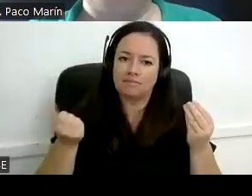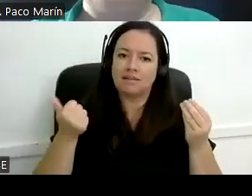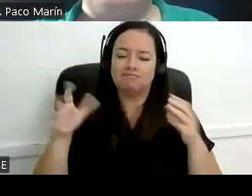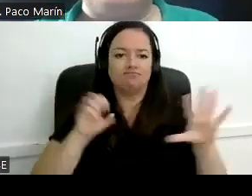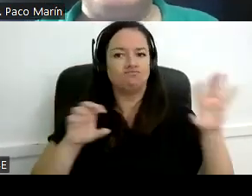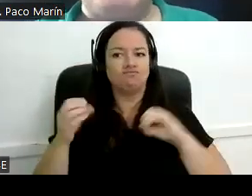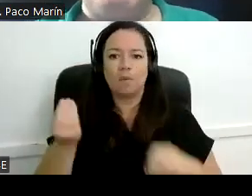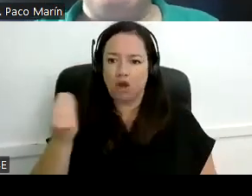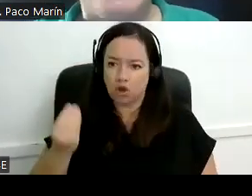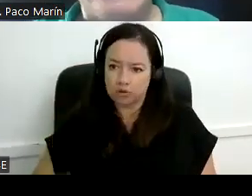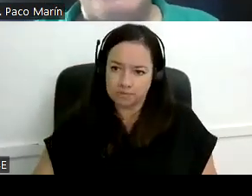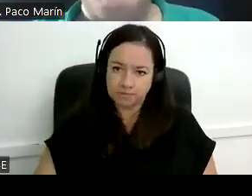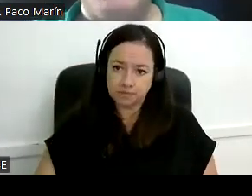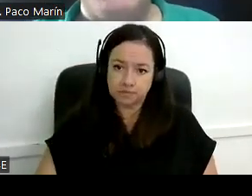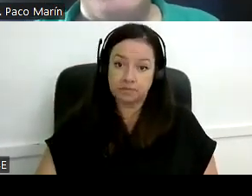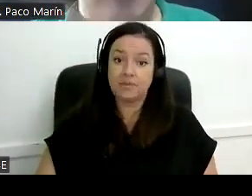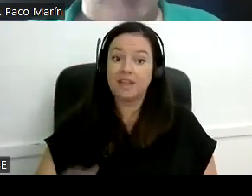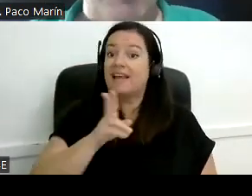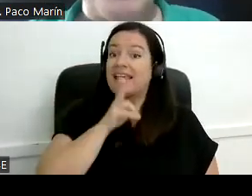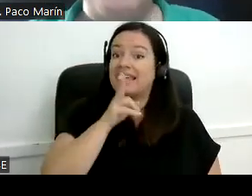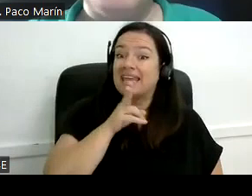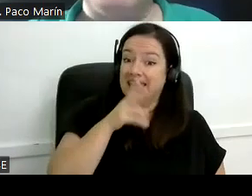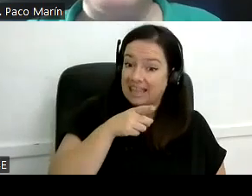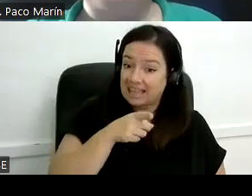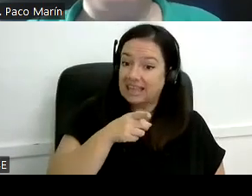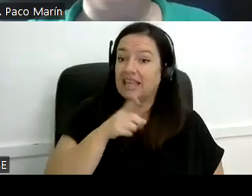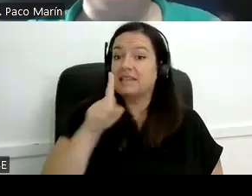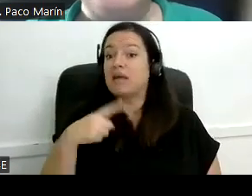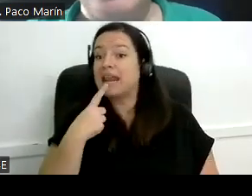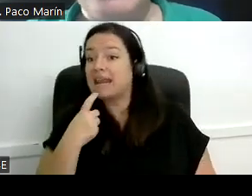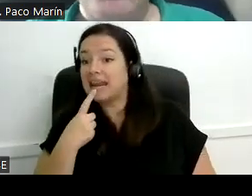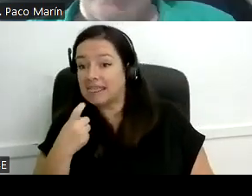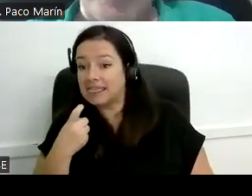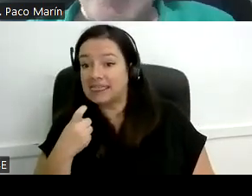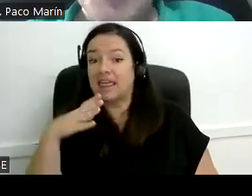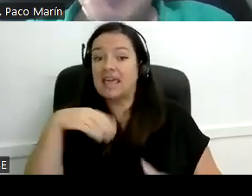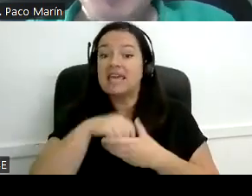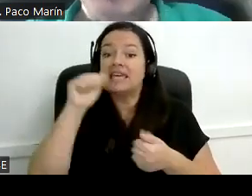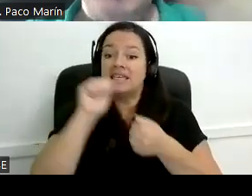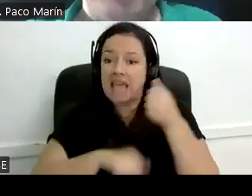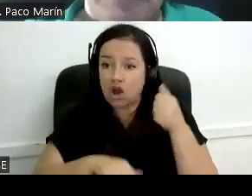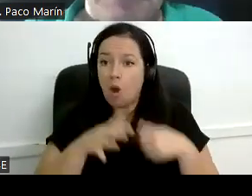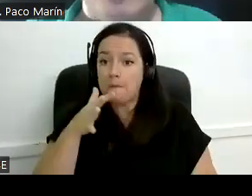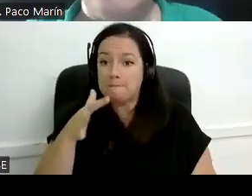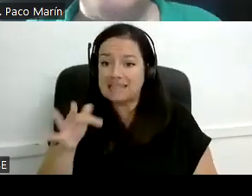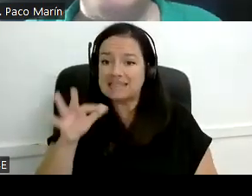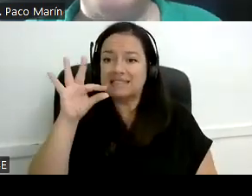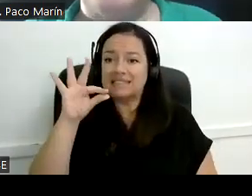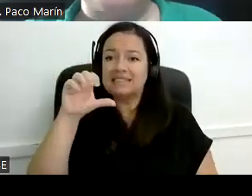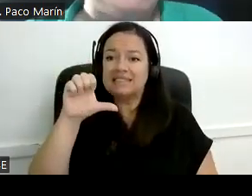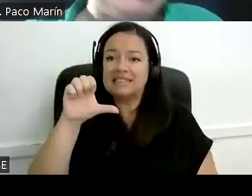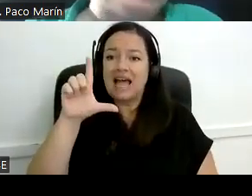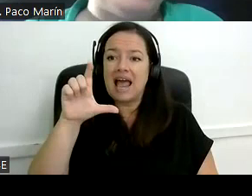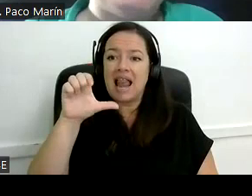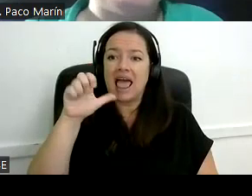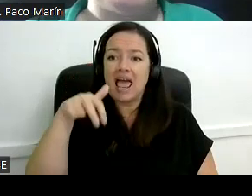muscular. La fórmula Green, además, tanto la fórmula Green como la fórmula Red, además contienen hierro y selenio. En estos